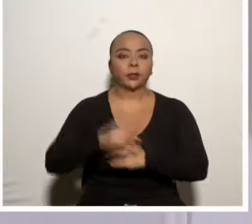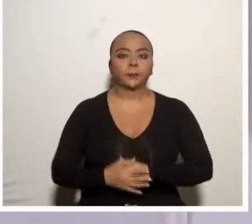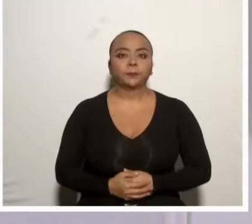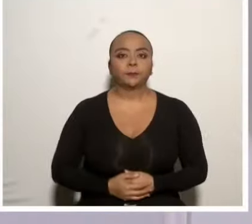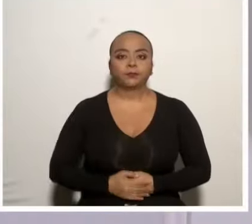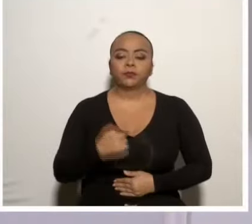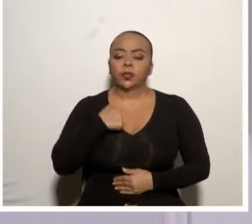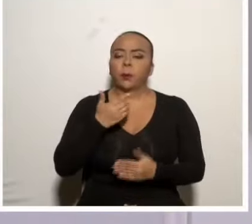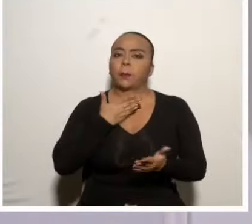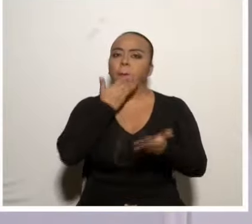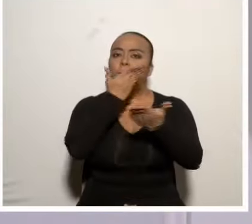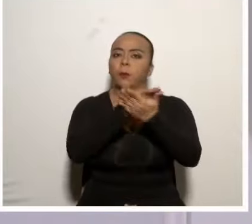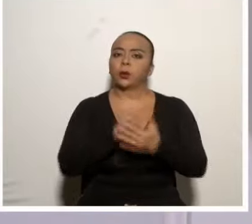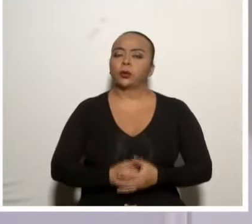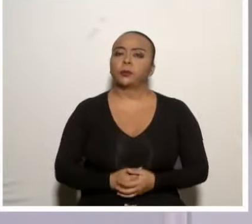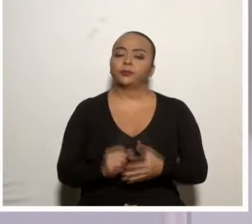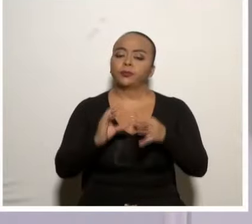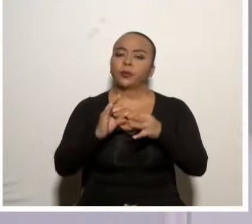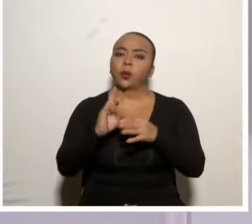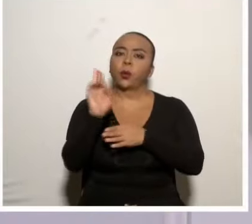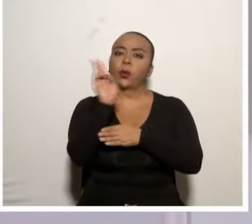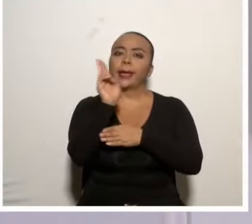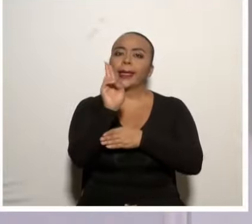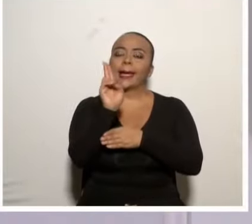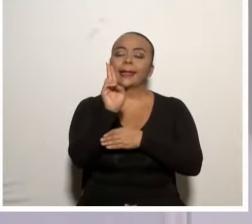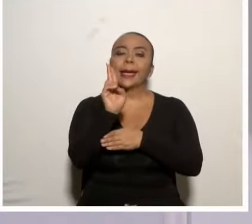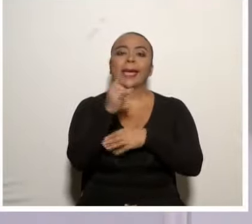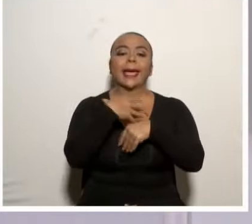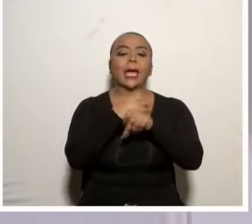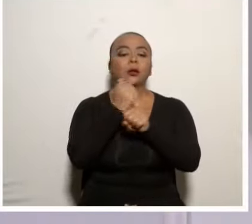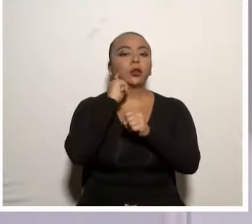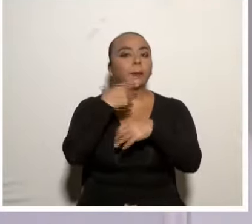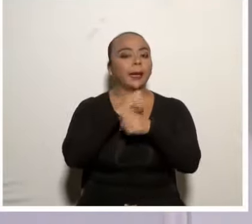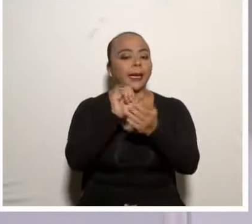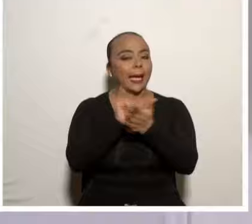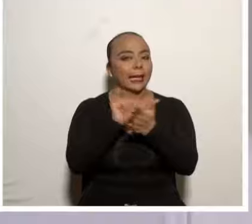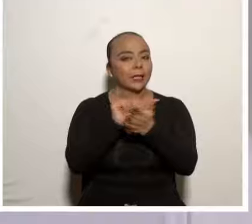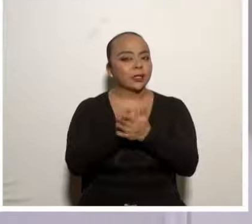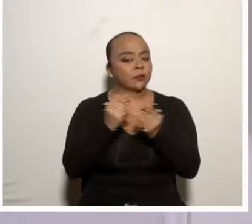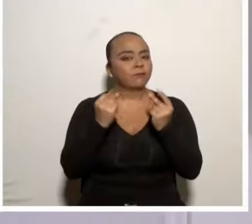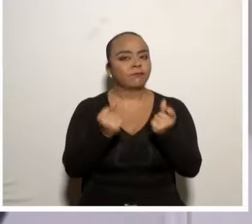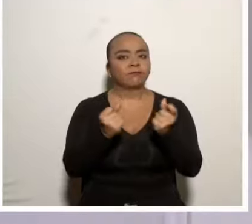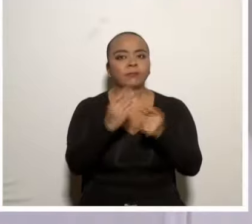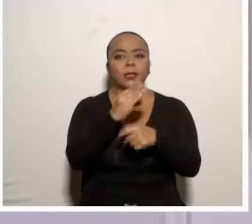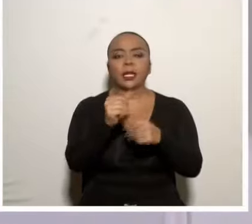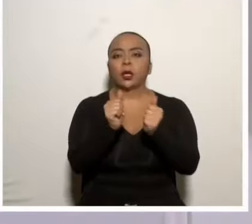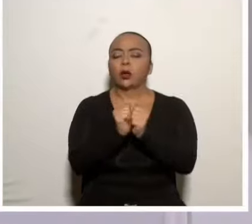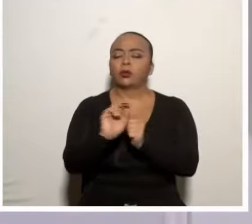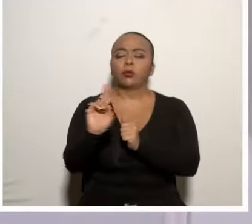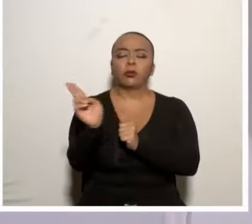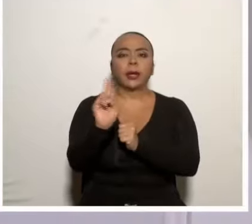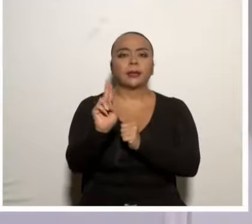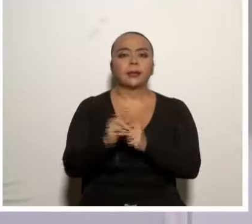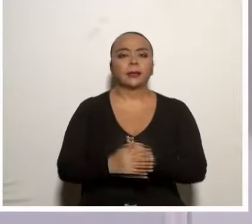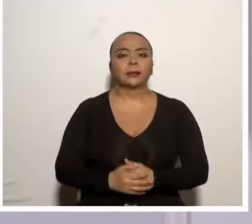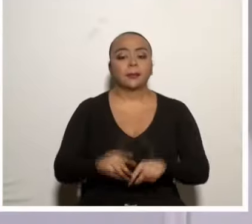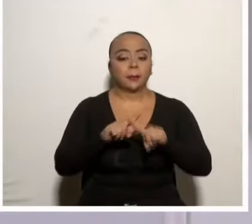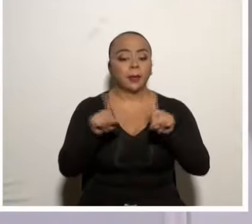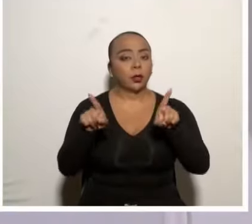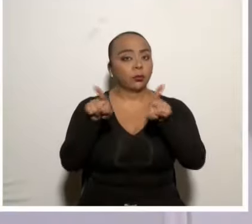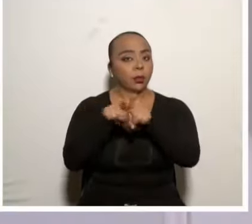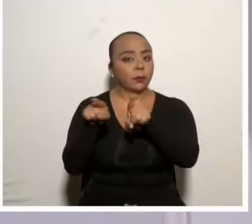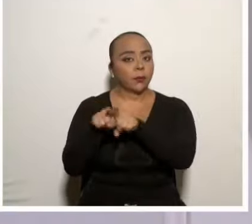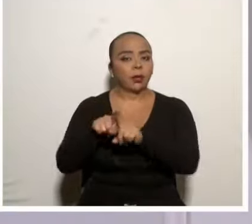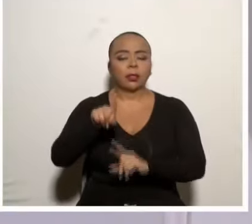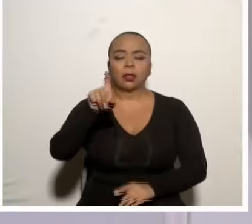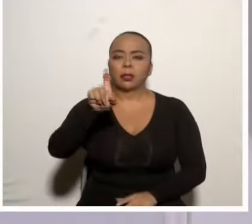estoy proponiendo una unidad ejecutora para que haga esto de primera mano y con urgencia. Pero también